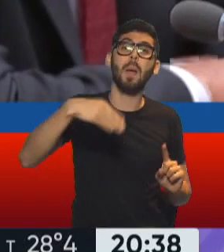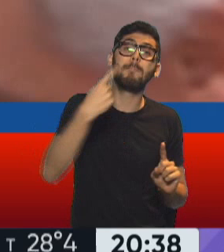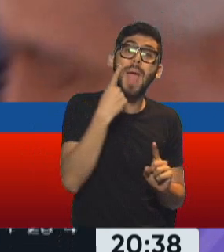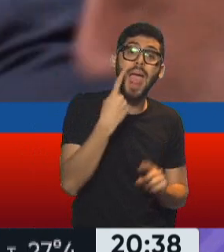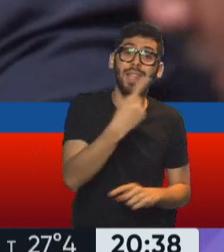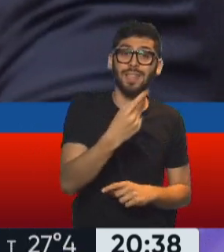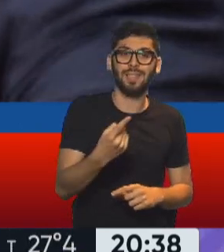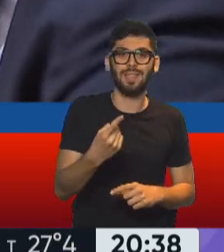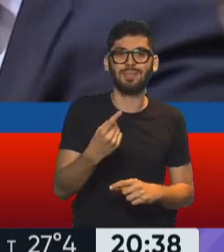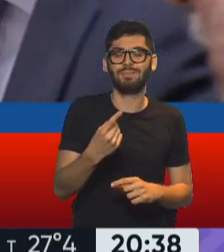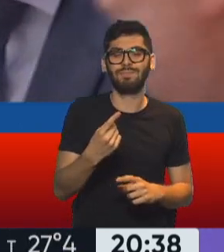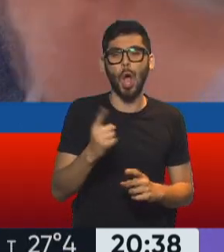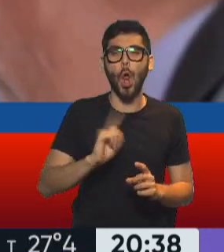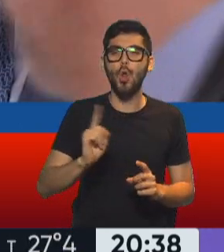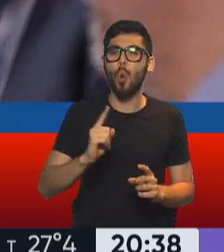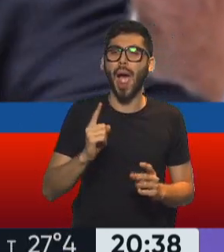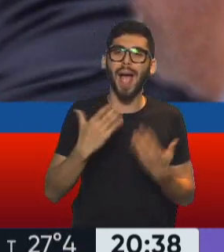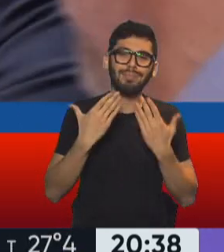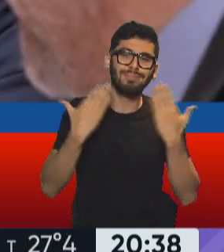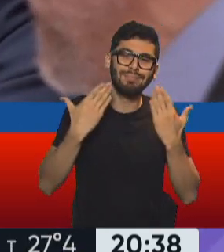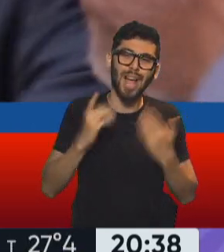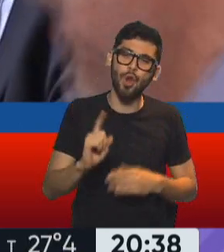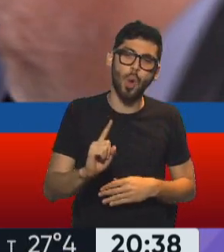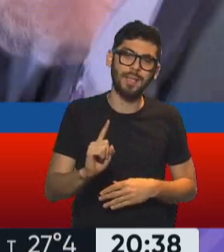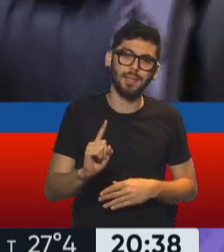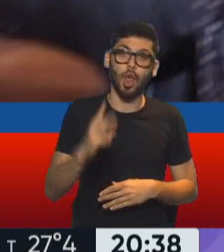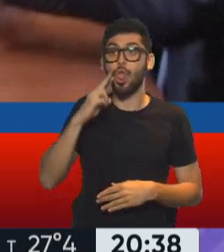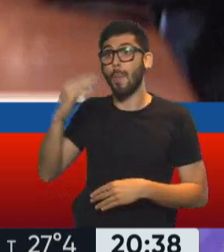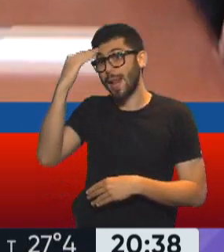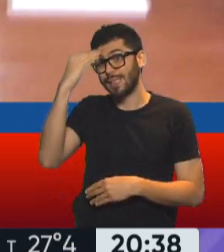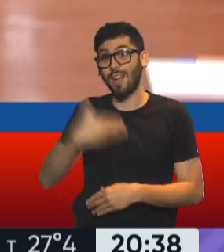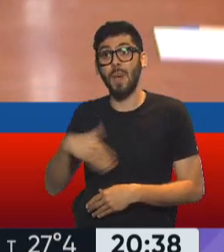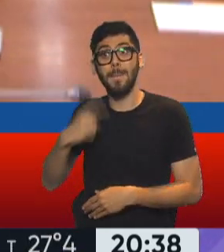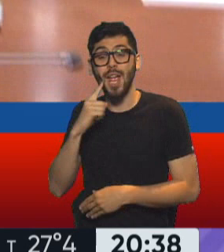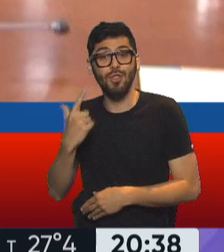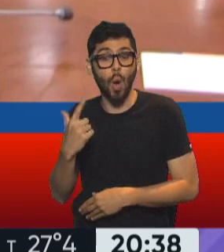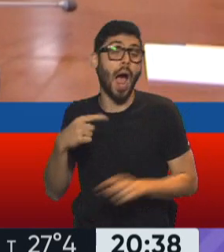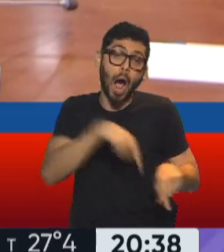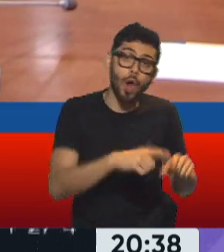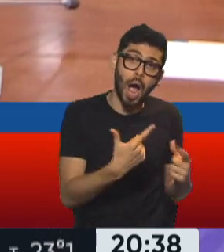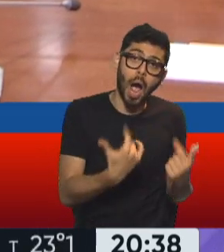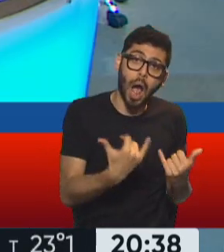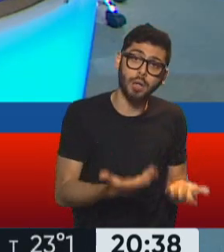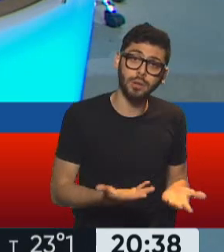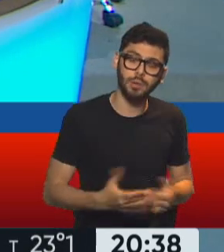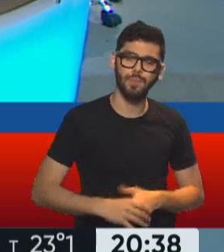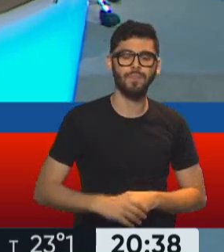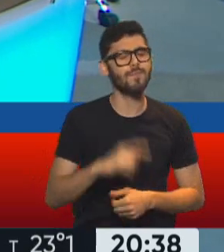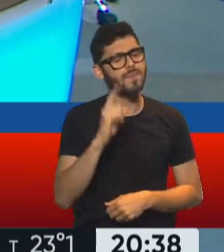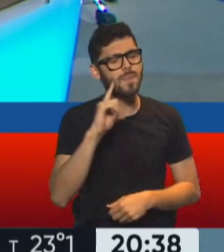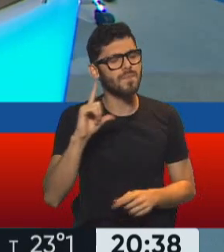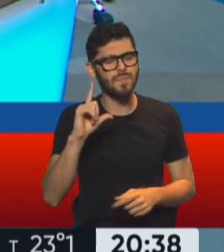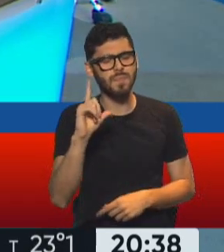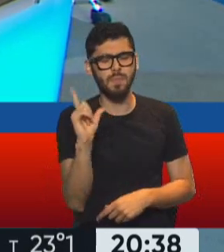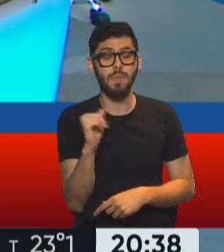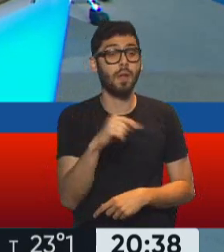Internacional no suena bien. No, nunca. En el 2015 no estaba el fondo y ahora está. Lo increíble es cómo lo